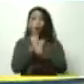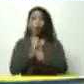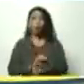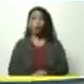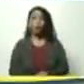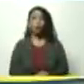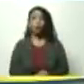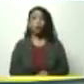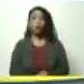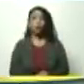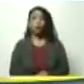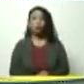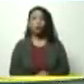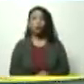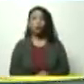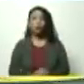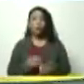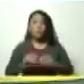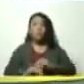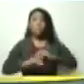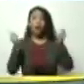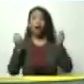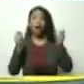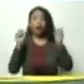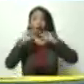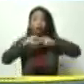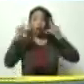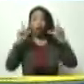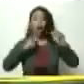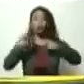que ha despertado así mira el turismo